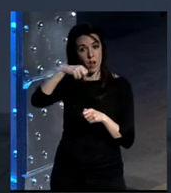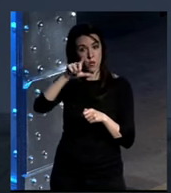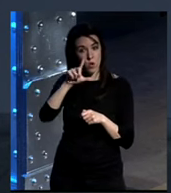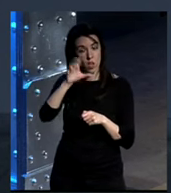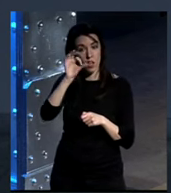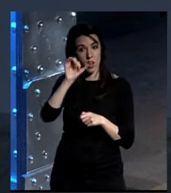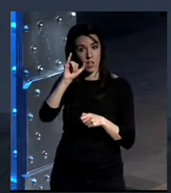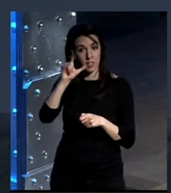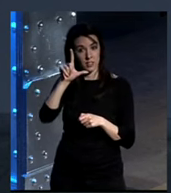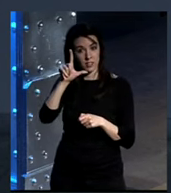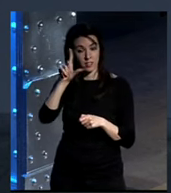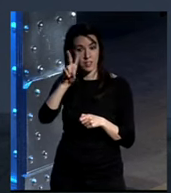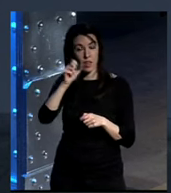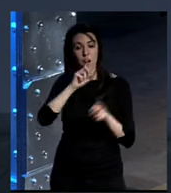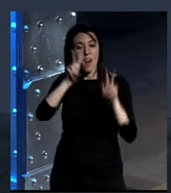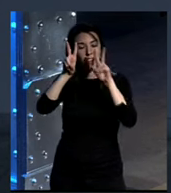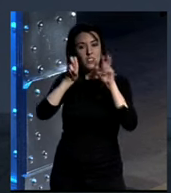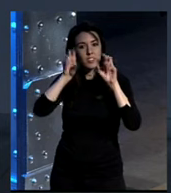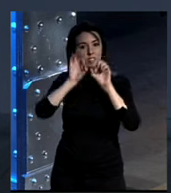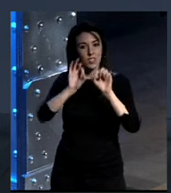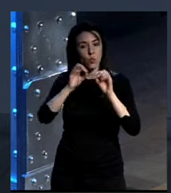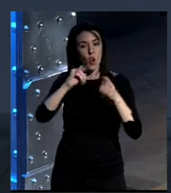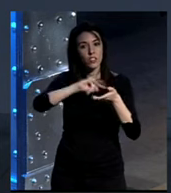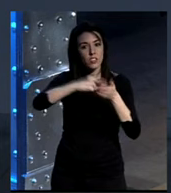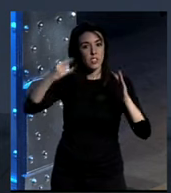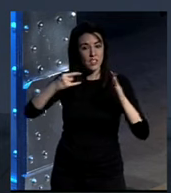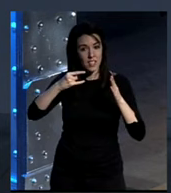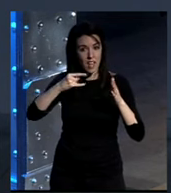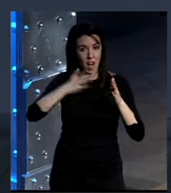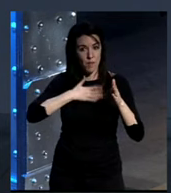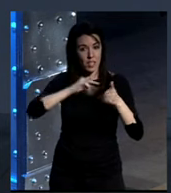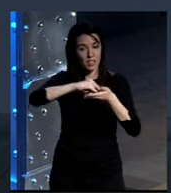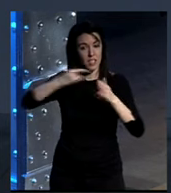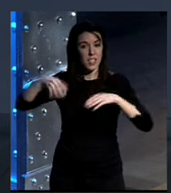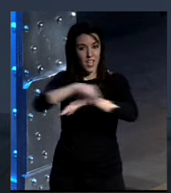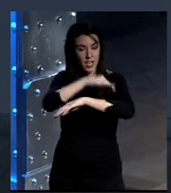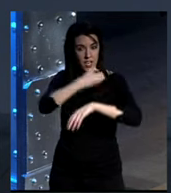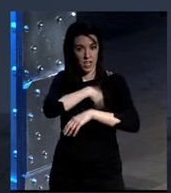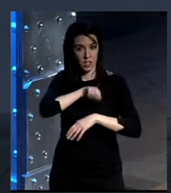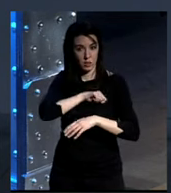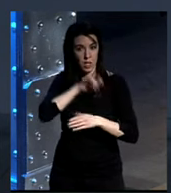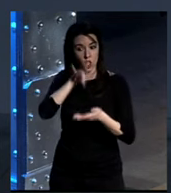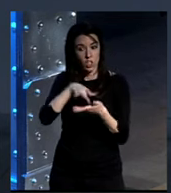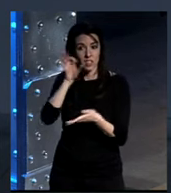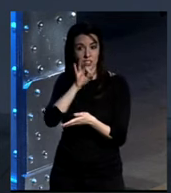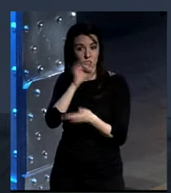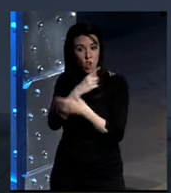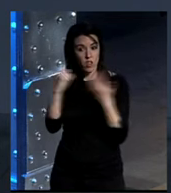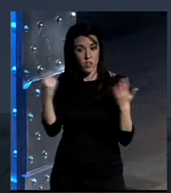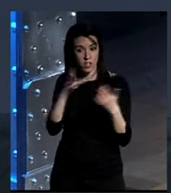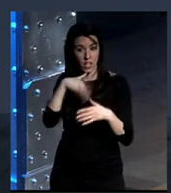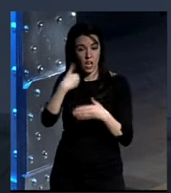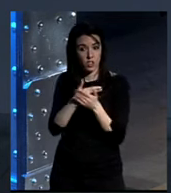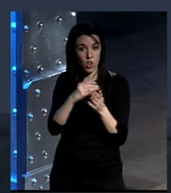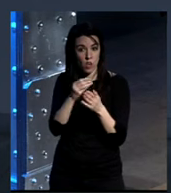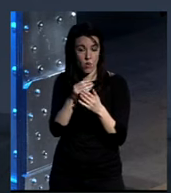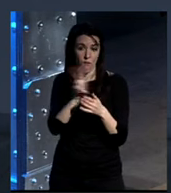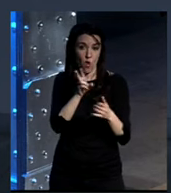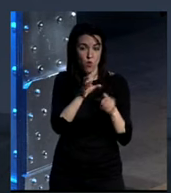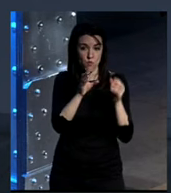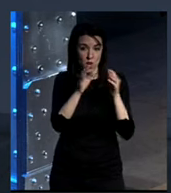Técnica e Ingeniería en España. Es una colección que va saliendo desde hace unos años por volúmenes, desde el siglo XVI.